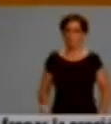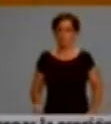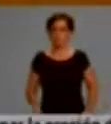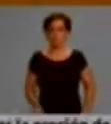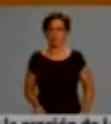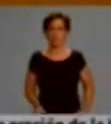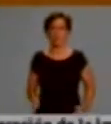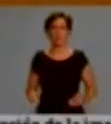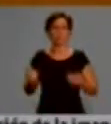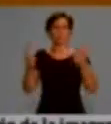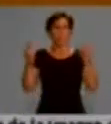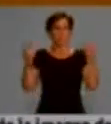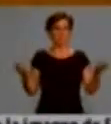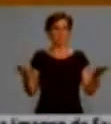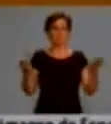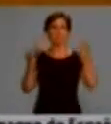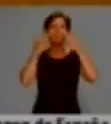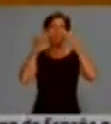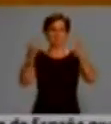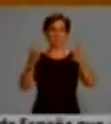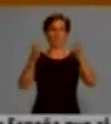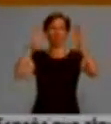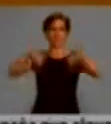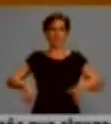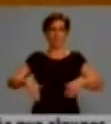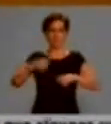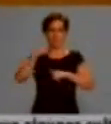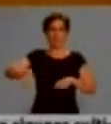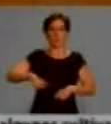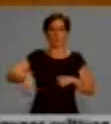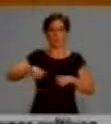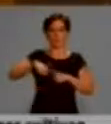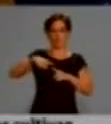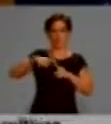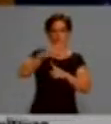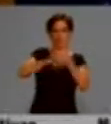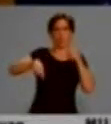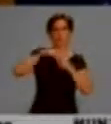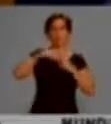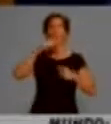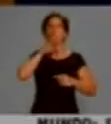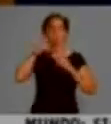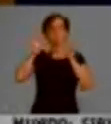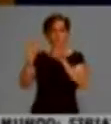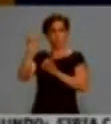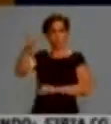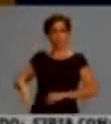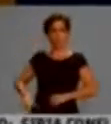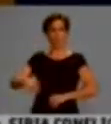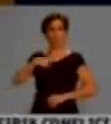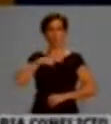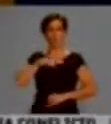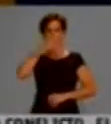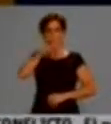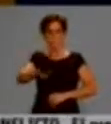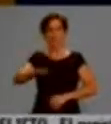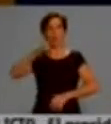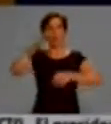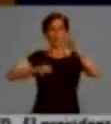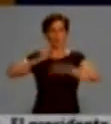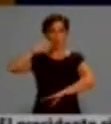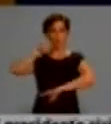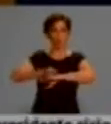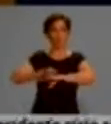¿Qué vueltas da la vida, señor Rajoy? Los mismos fiscales y jueces que formaban parte de esa